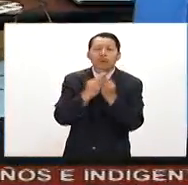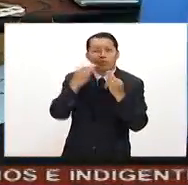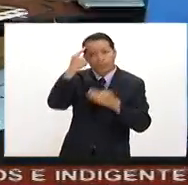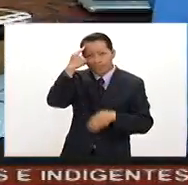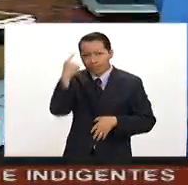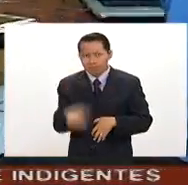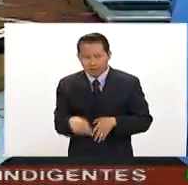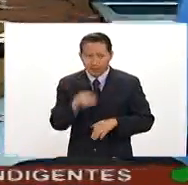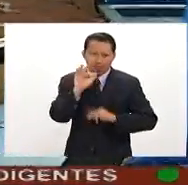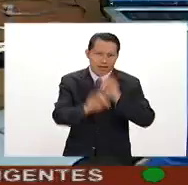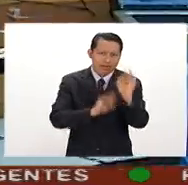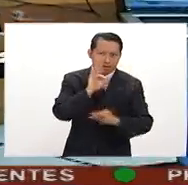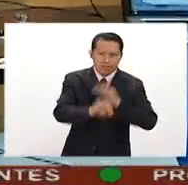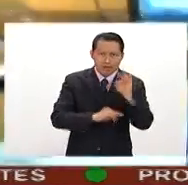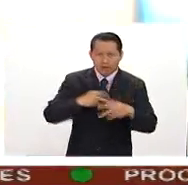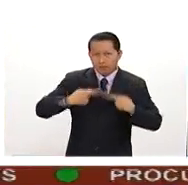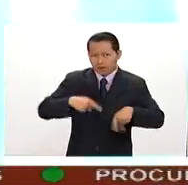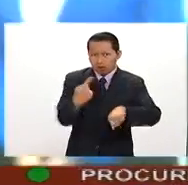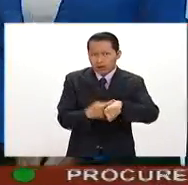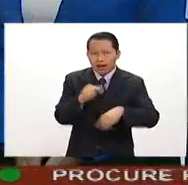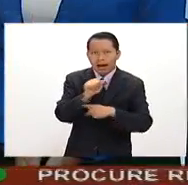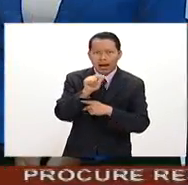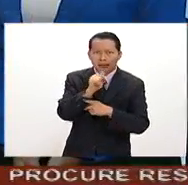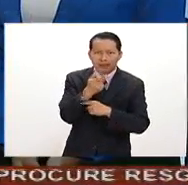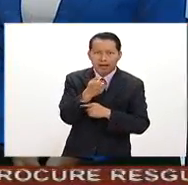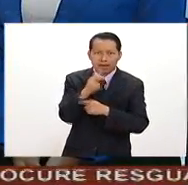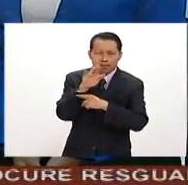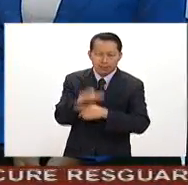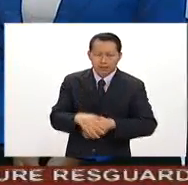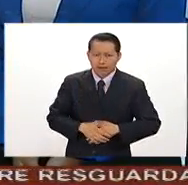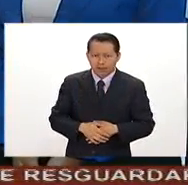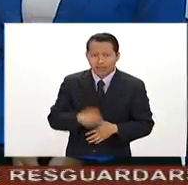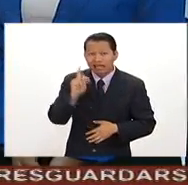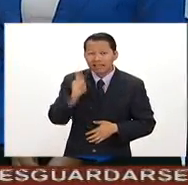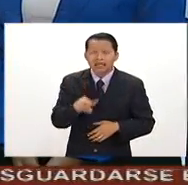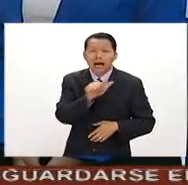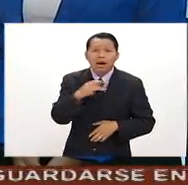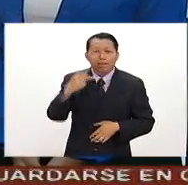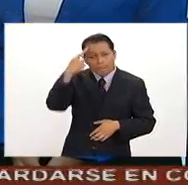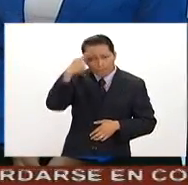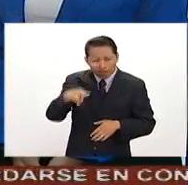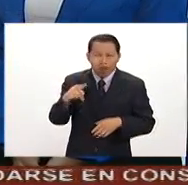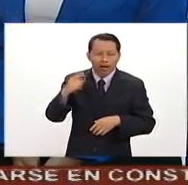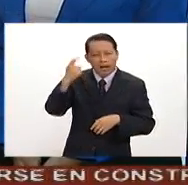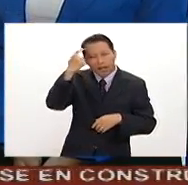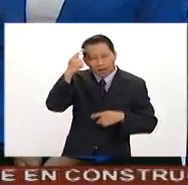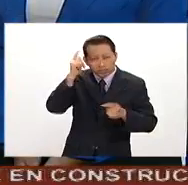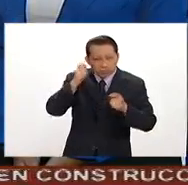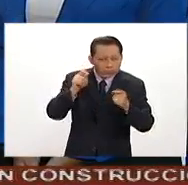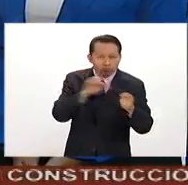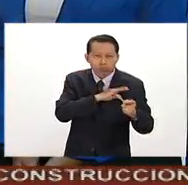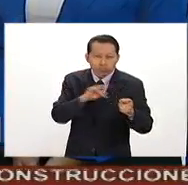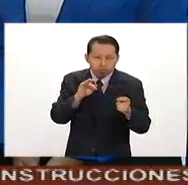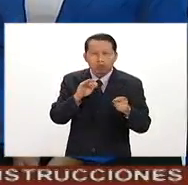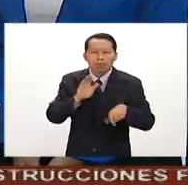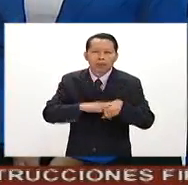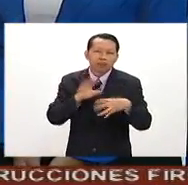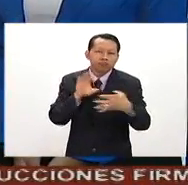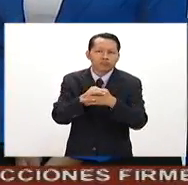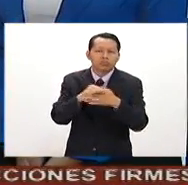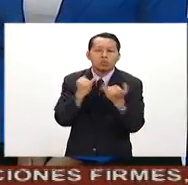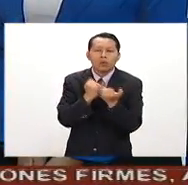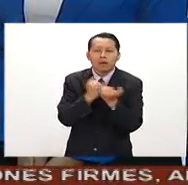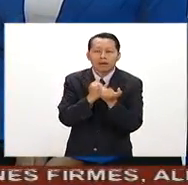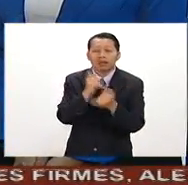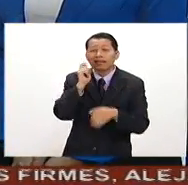tratamiento de pacientes con Alzheimer. Es una aplicación con ejercicios de estimulación cognitiva para personas con Alzheimer.